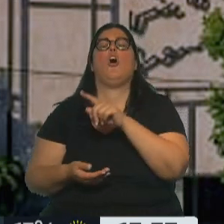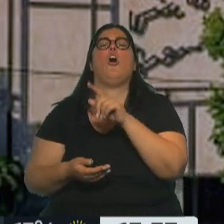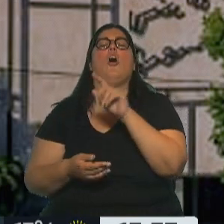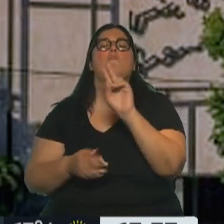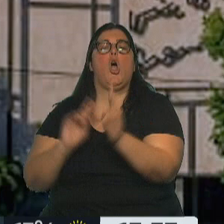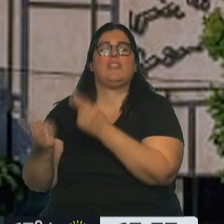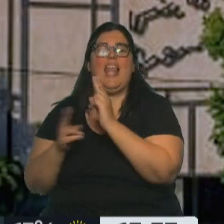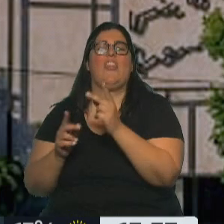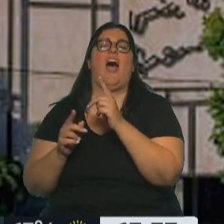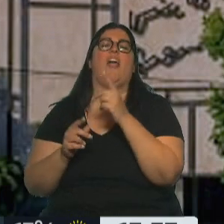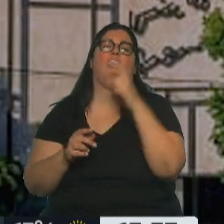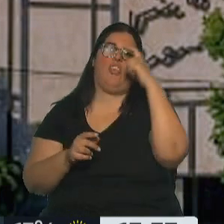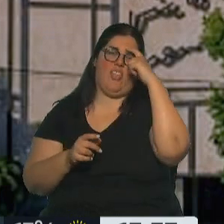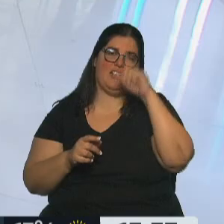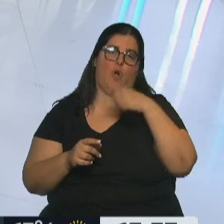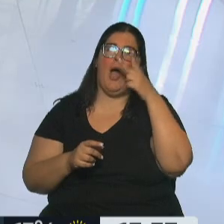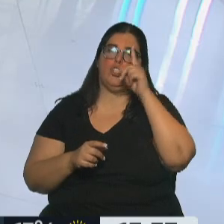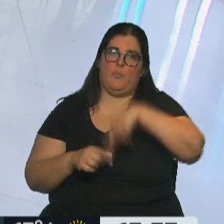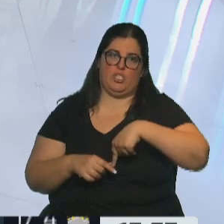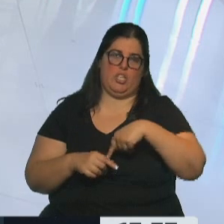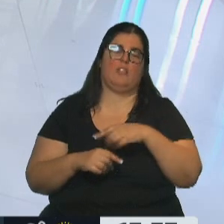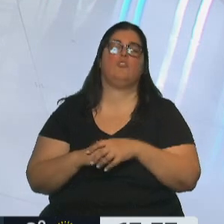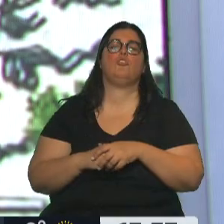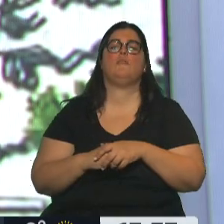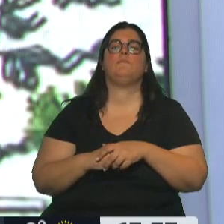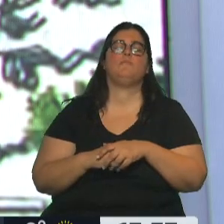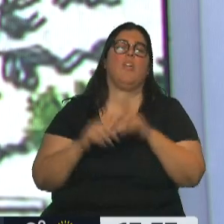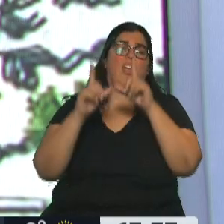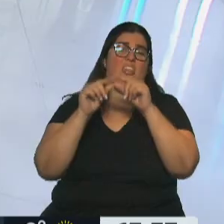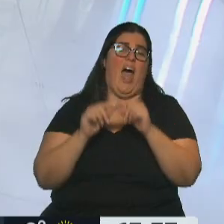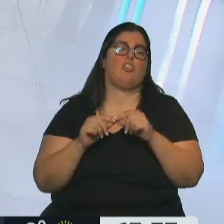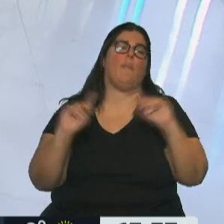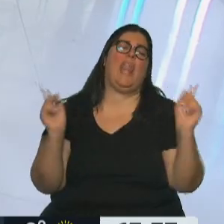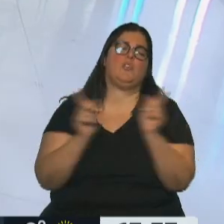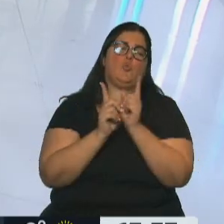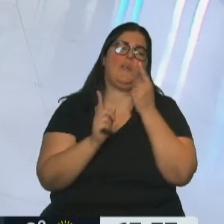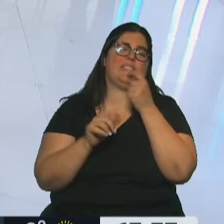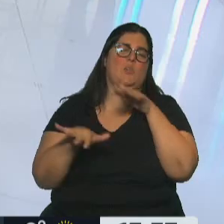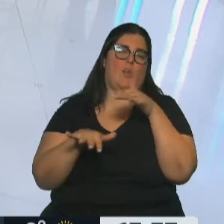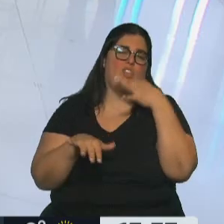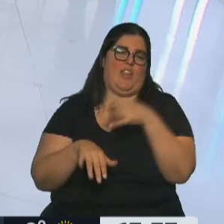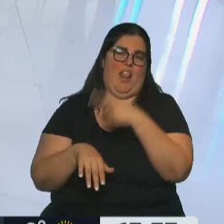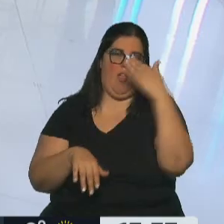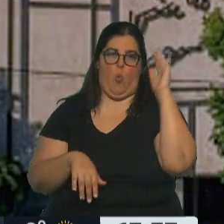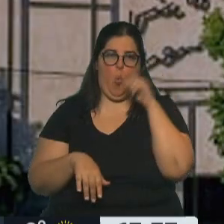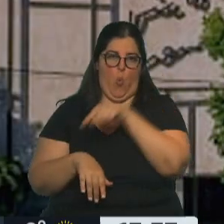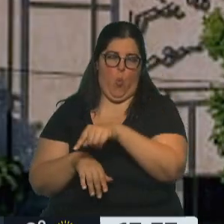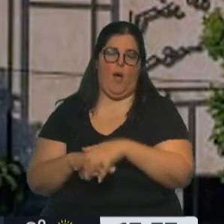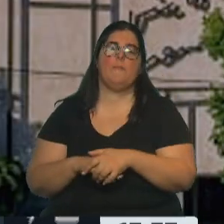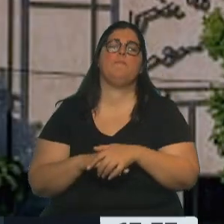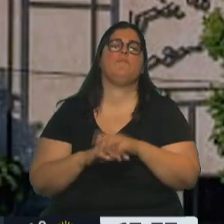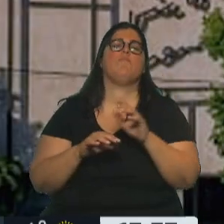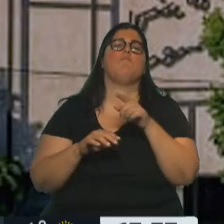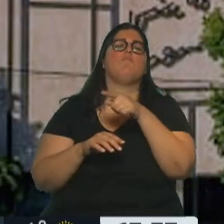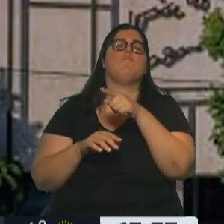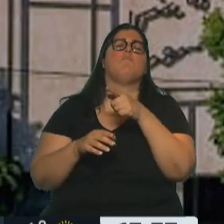10,8% cada 1.000 habitantes. Más datos que resumen un poco la realidad y el presente hoy de Cuba. La tasa global